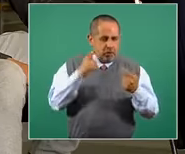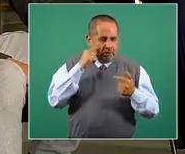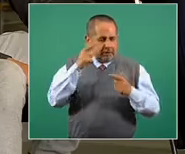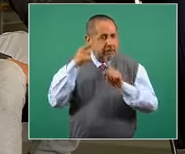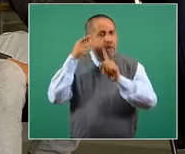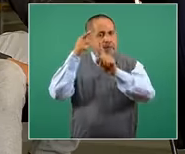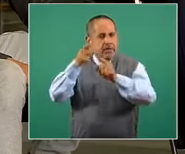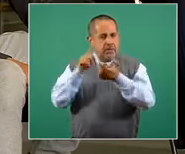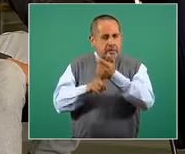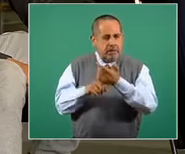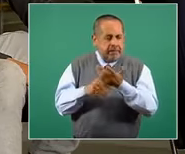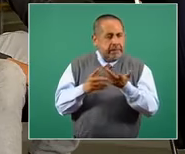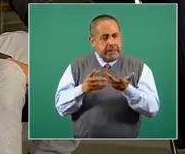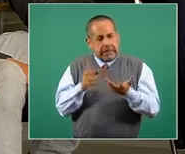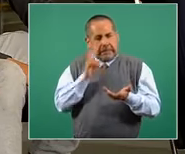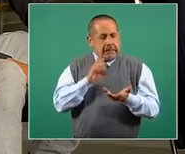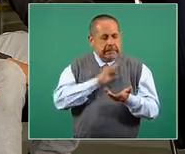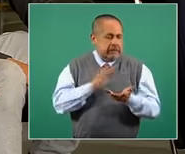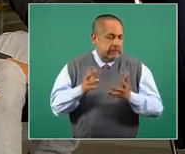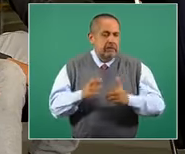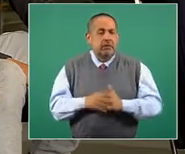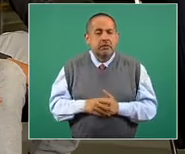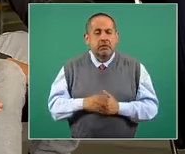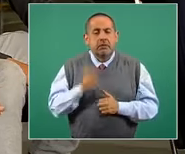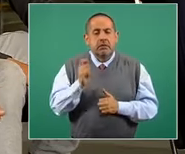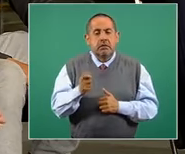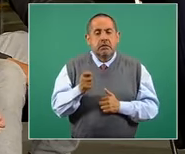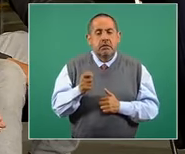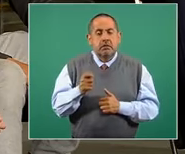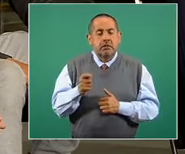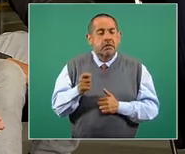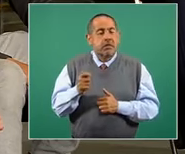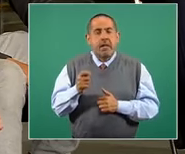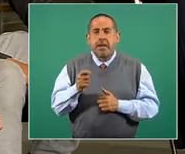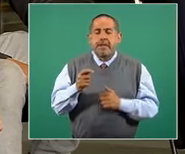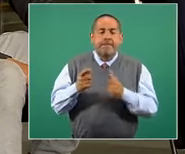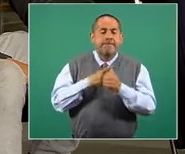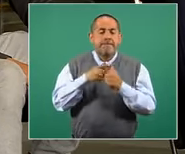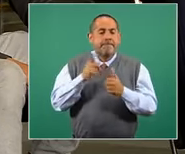meta que se requiere. Las principales